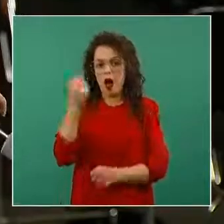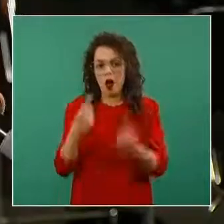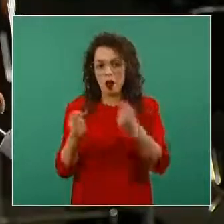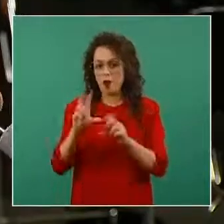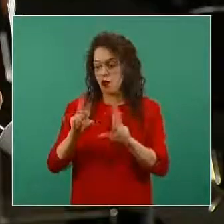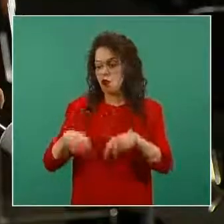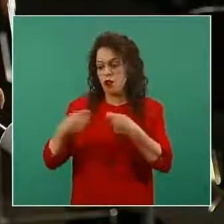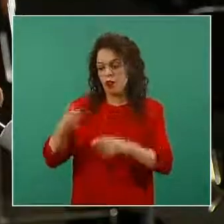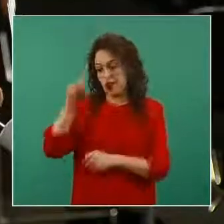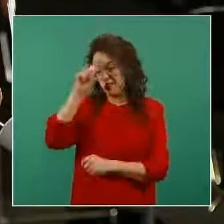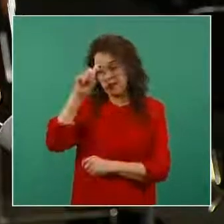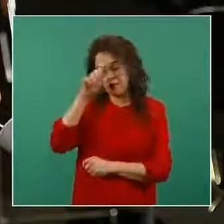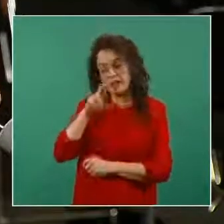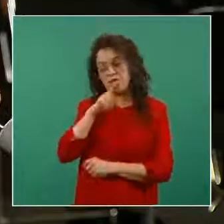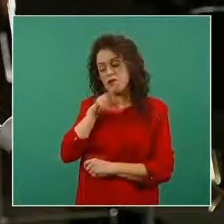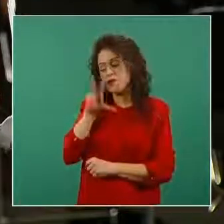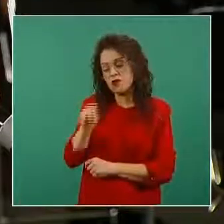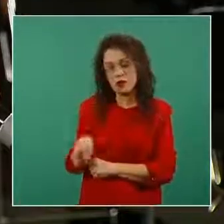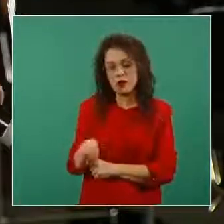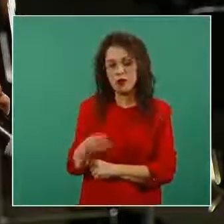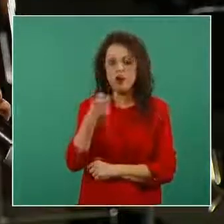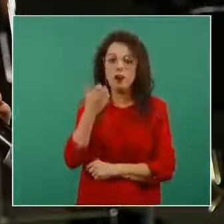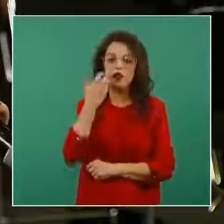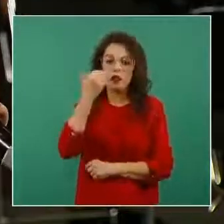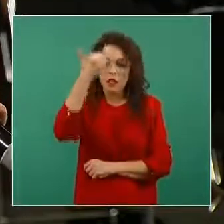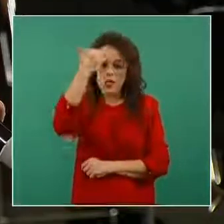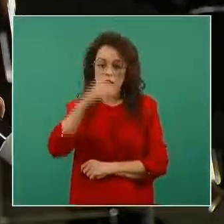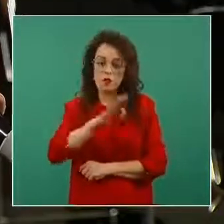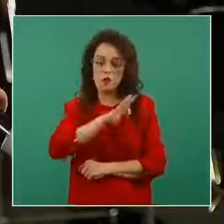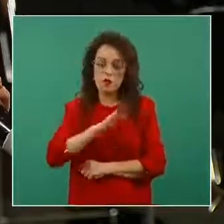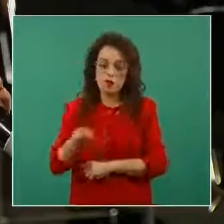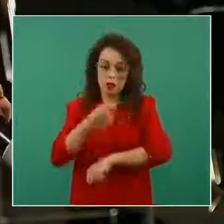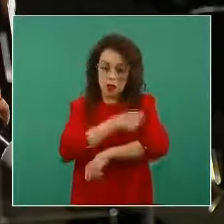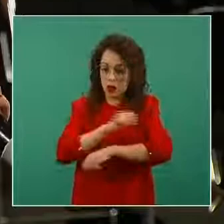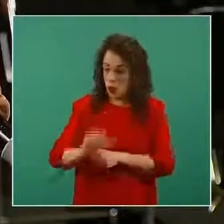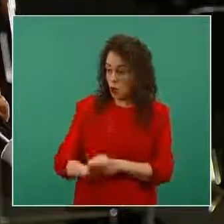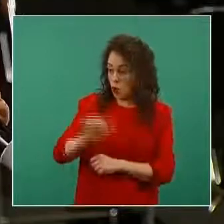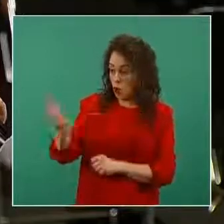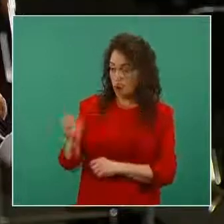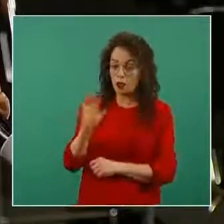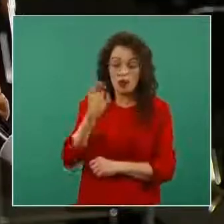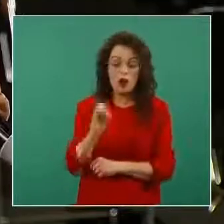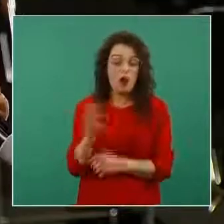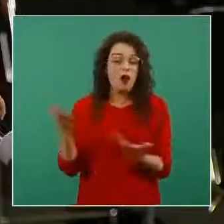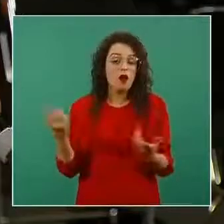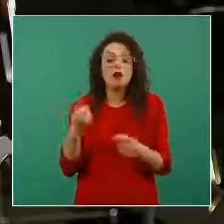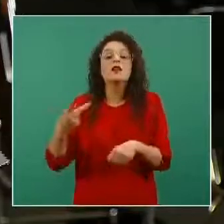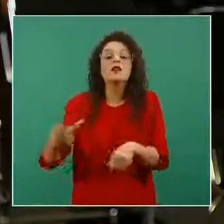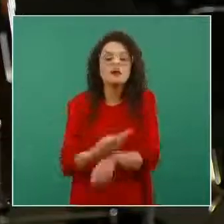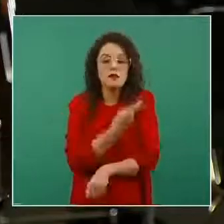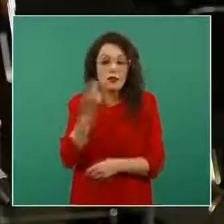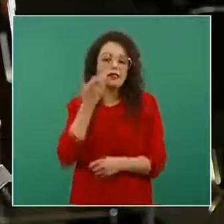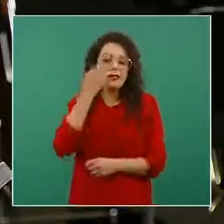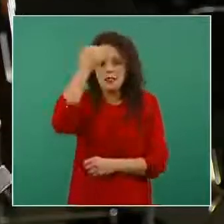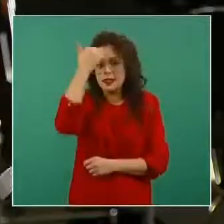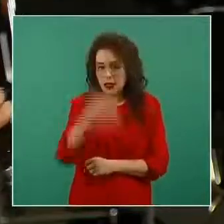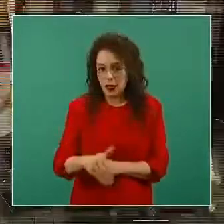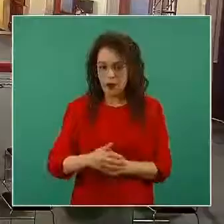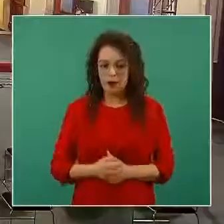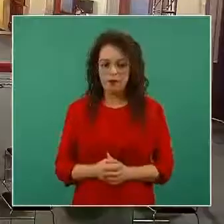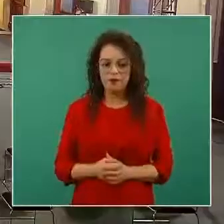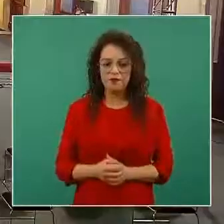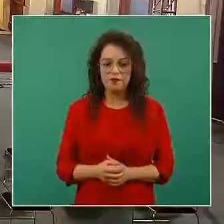recomendado que se las apliquen, entonces preguntan si se les puede aplicar otra o si ya no se les va a vacunar o qué va a pasar con ellas. Nada